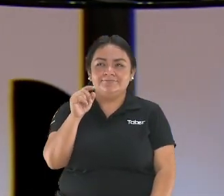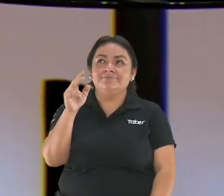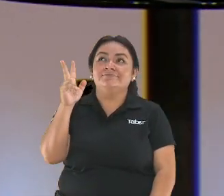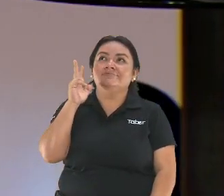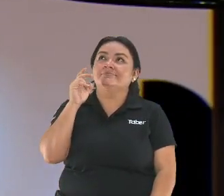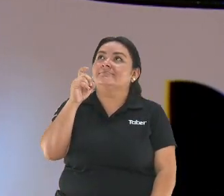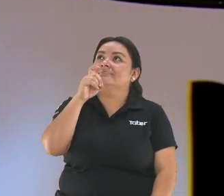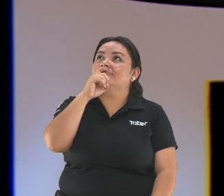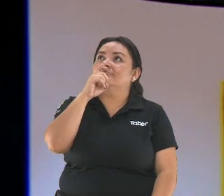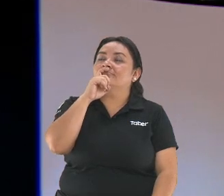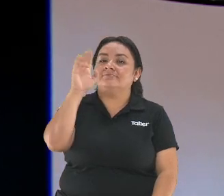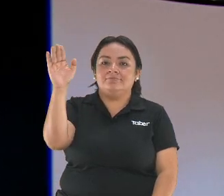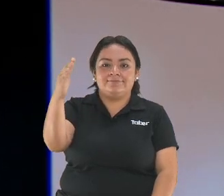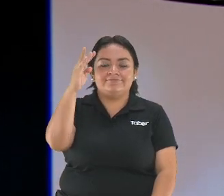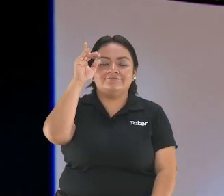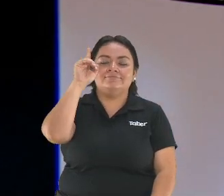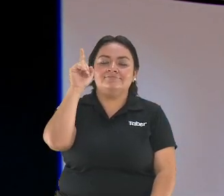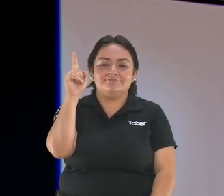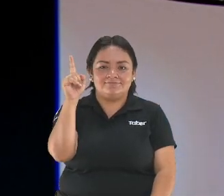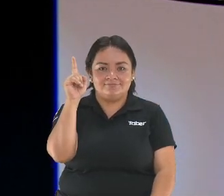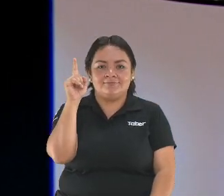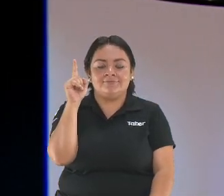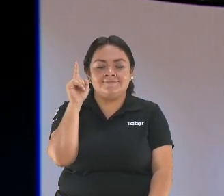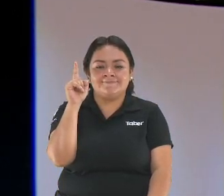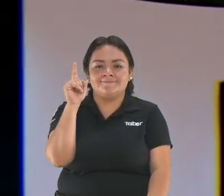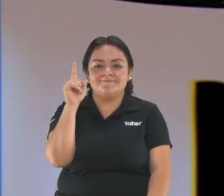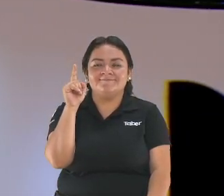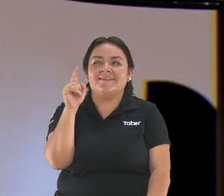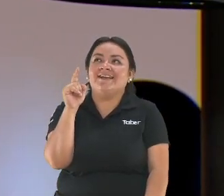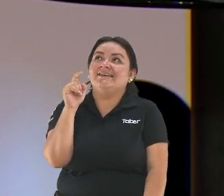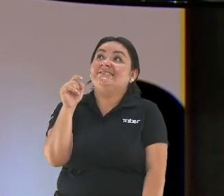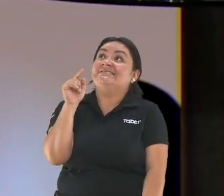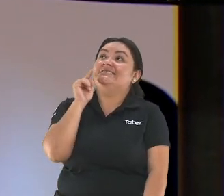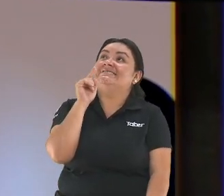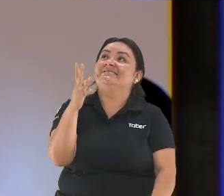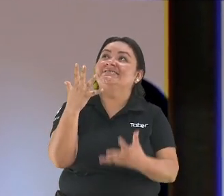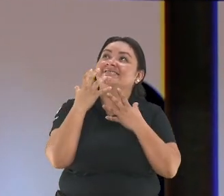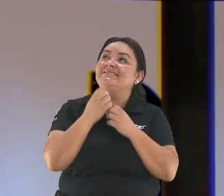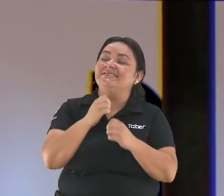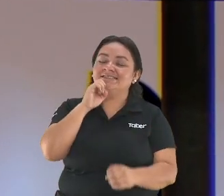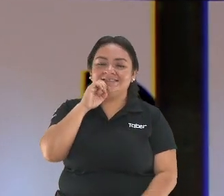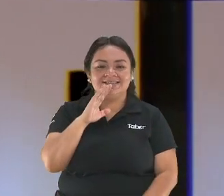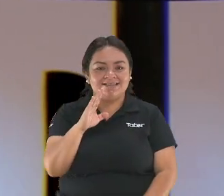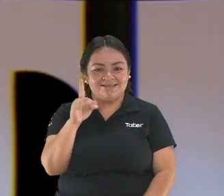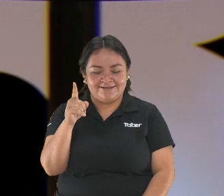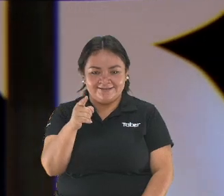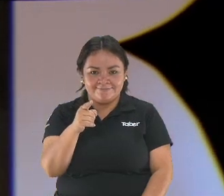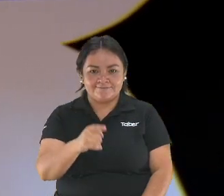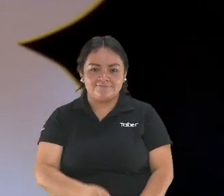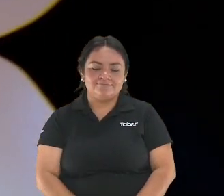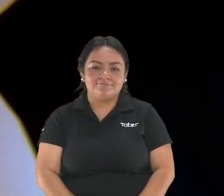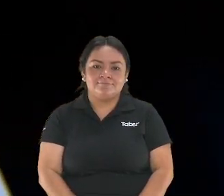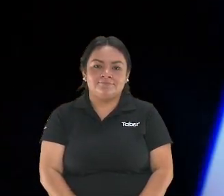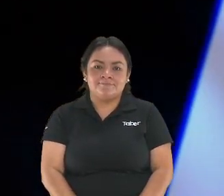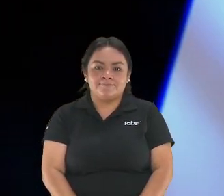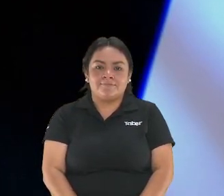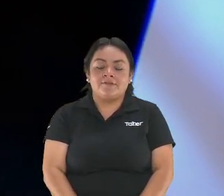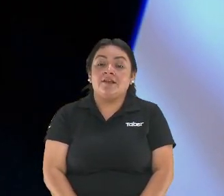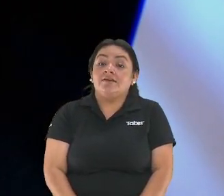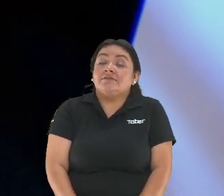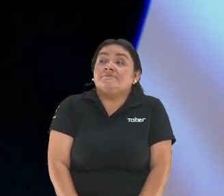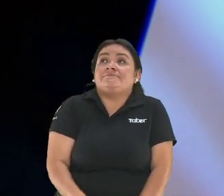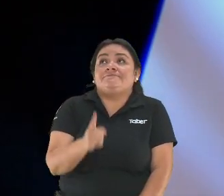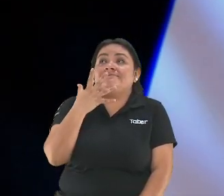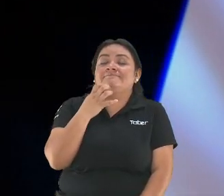de tu padre celestial escucha lo que él te quiere decir gloria a dios y qué es lo que te